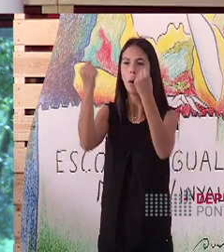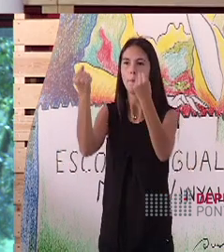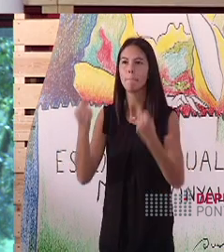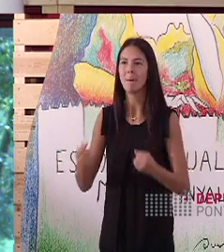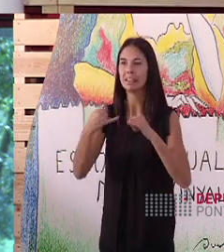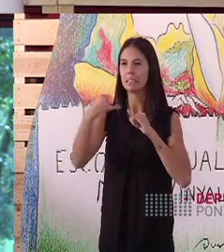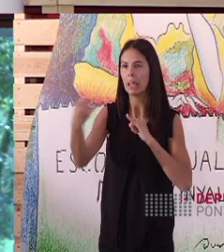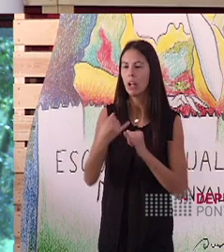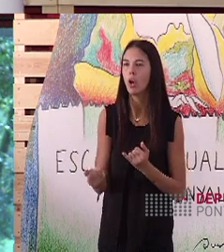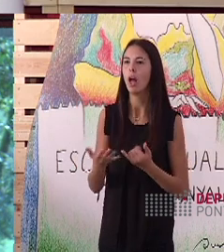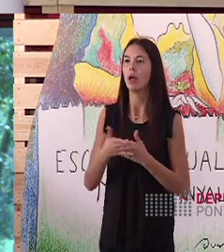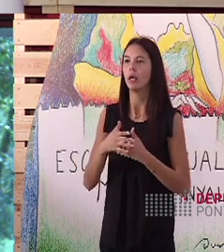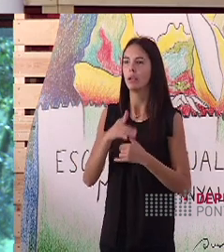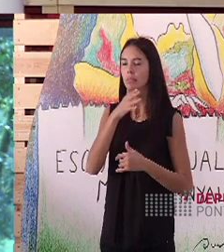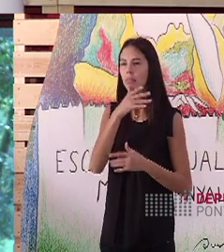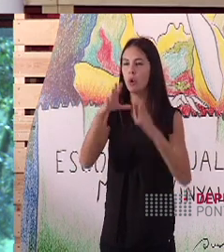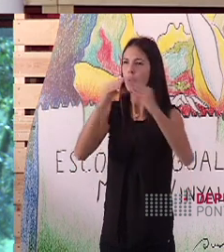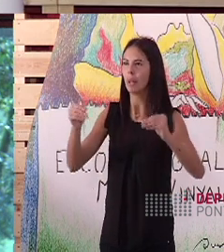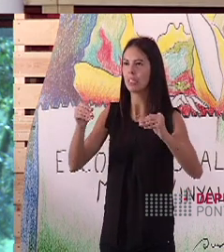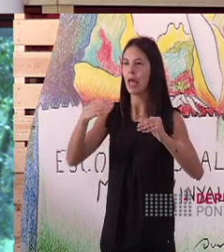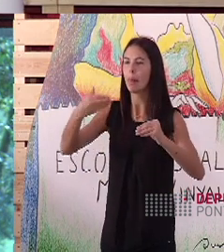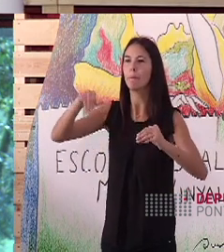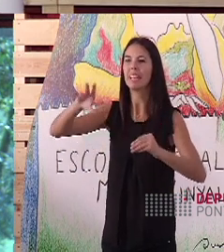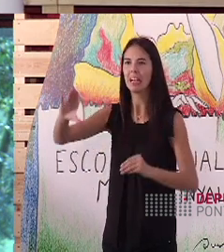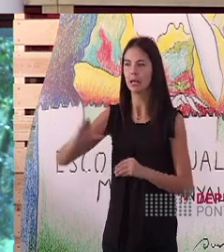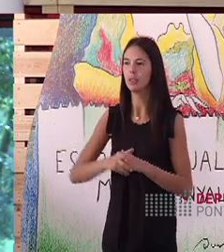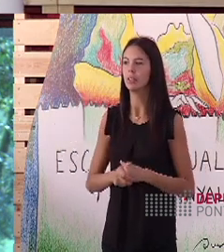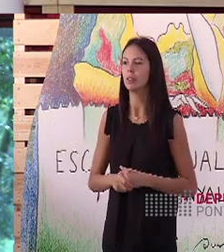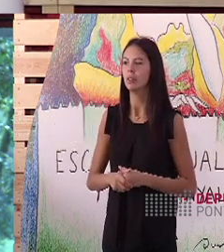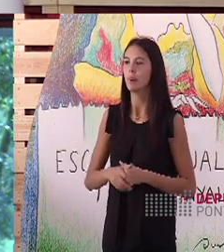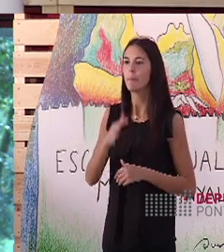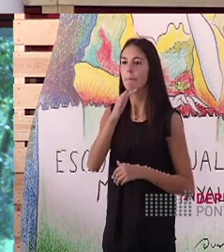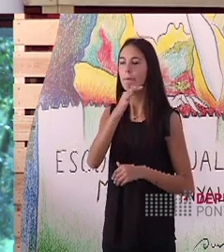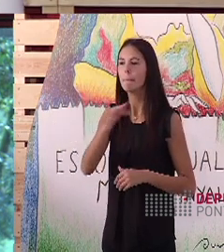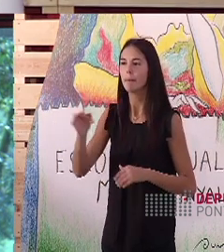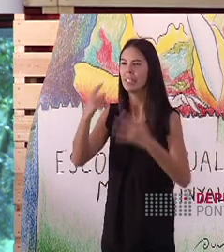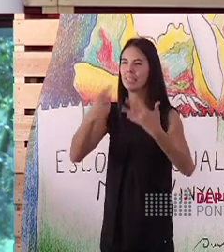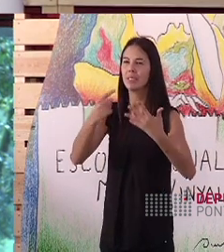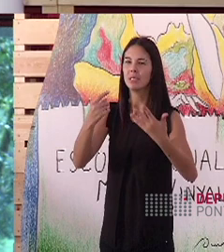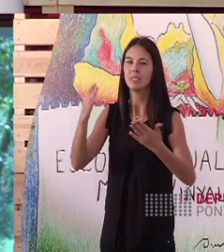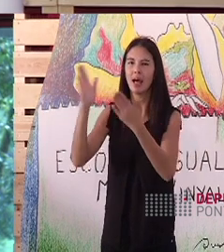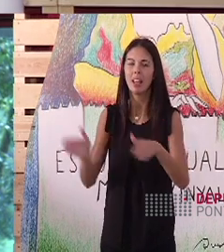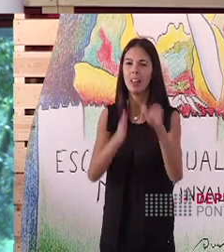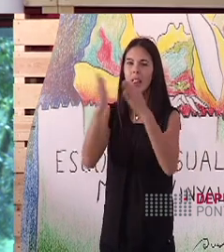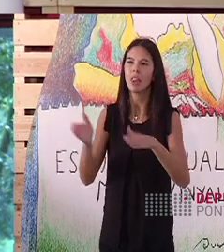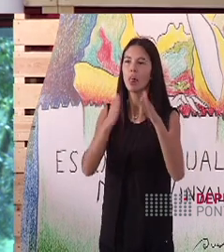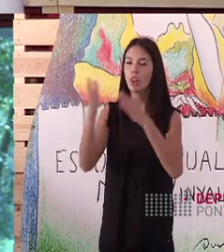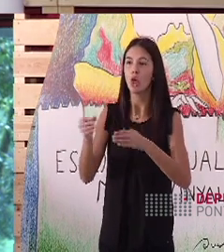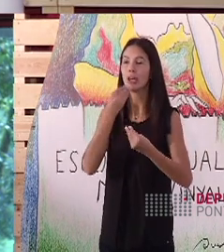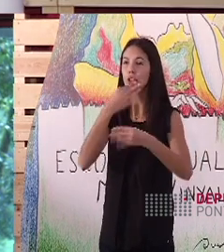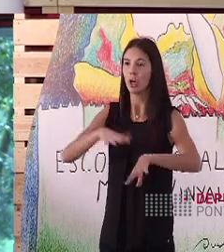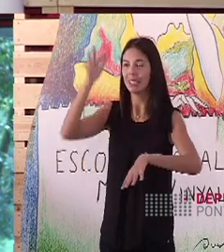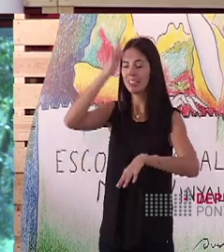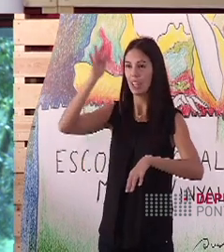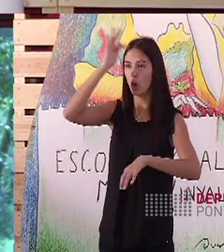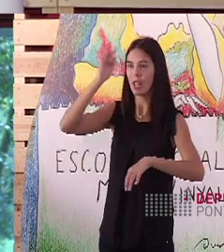Desenvolvemento, organizado por Cooperación e a Universidade de Vic. Dirixe tamén a 6ª edición do curso de Historia da Teoría Feminista, tamén na